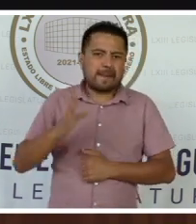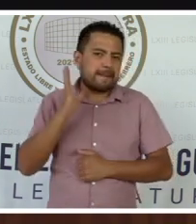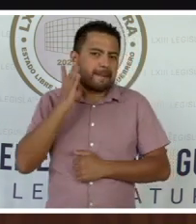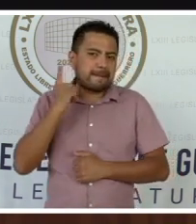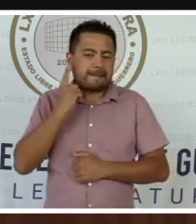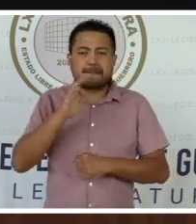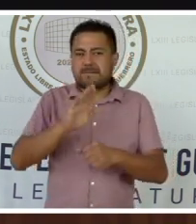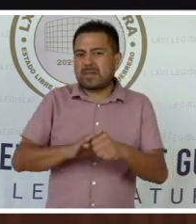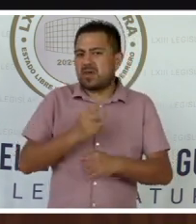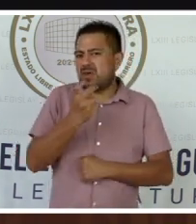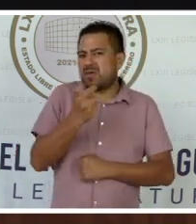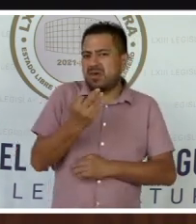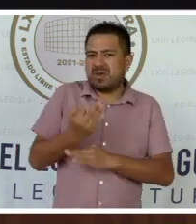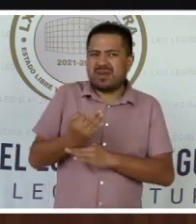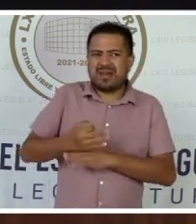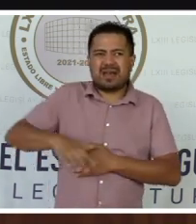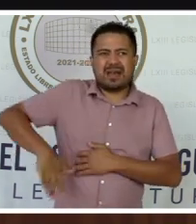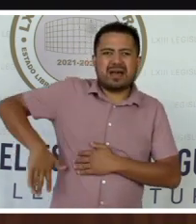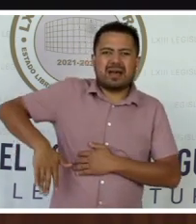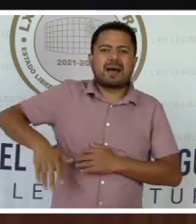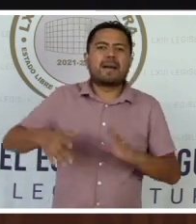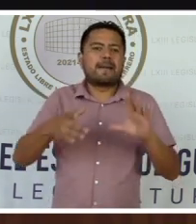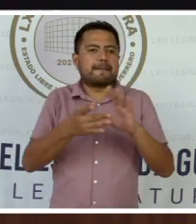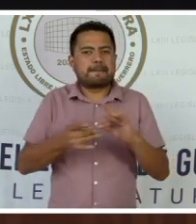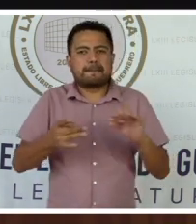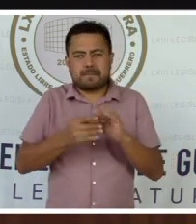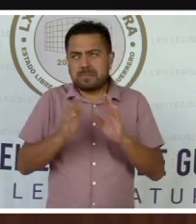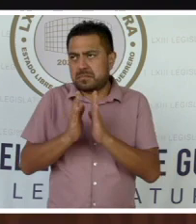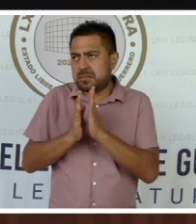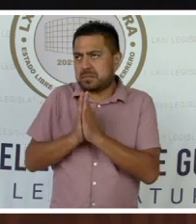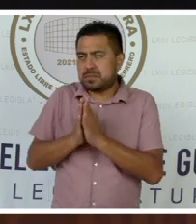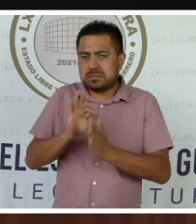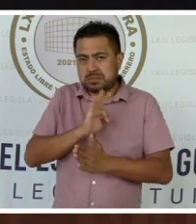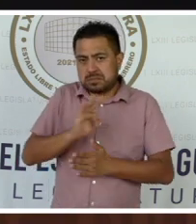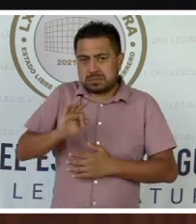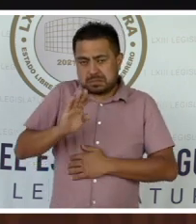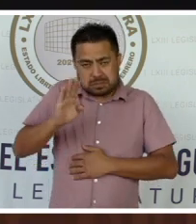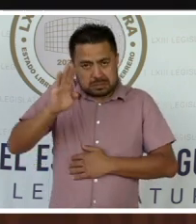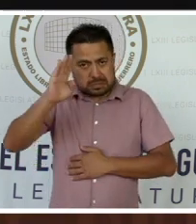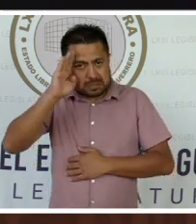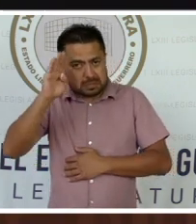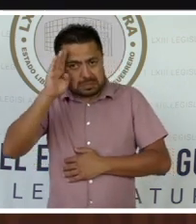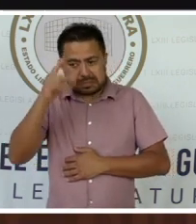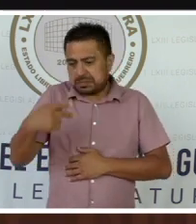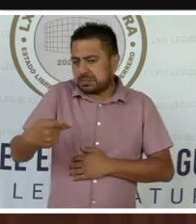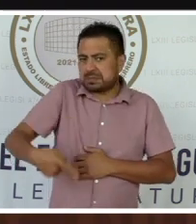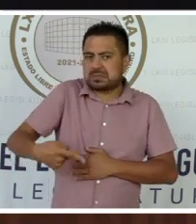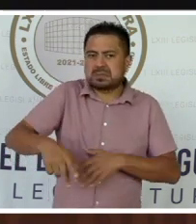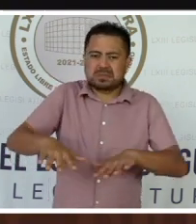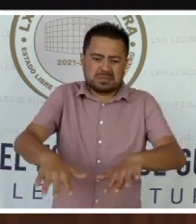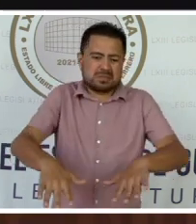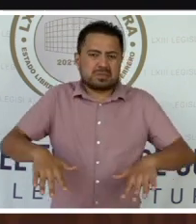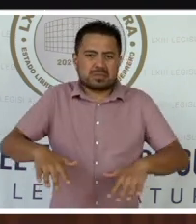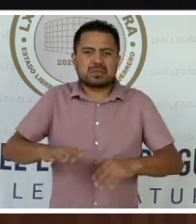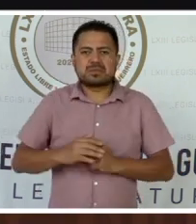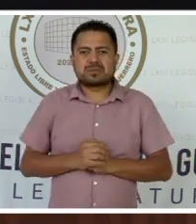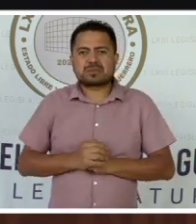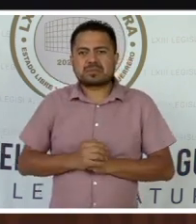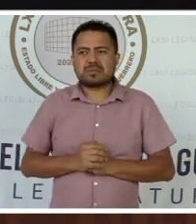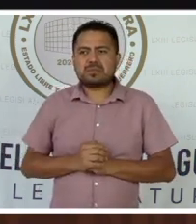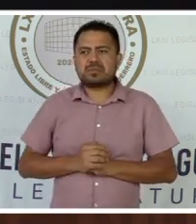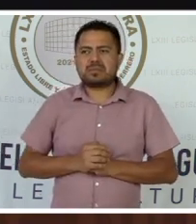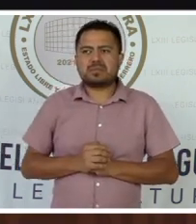por lo anteriormente expuesto y fundado Me permito someter a la consideración de este pleno la